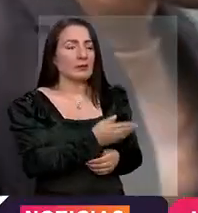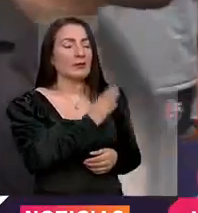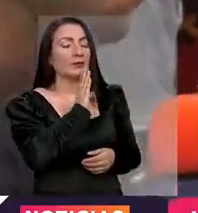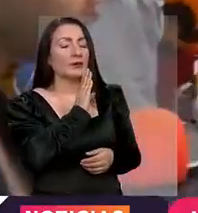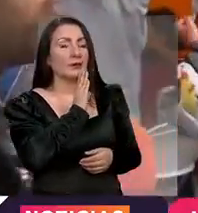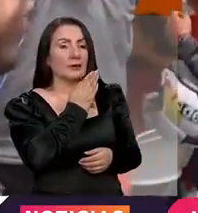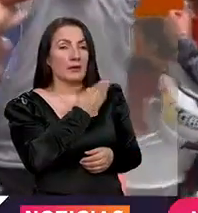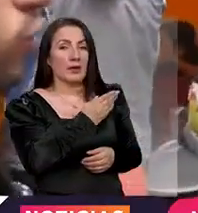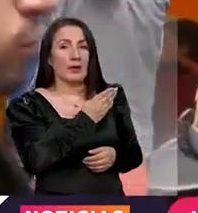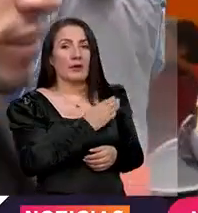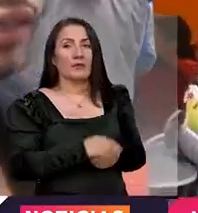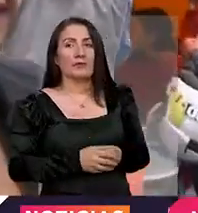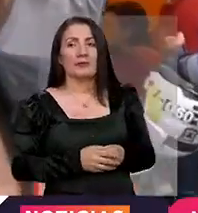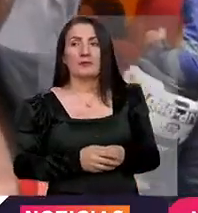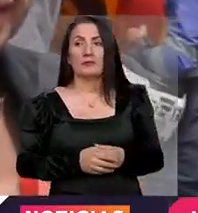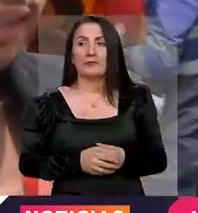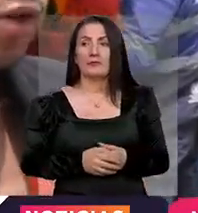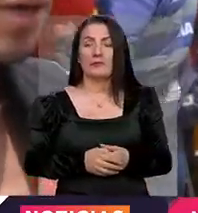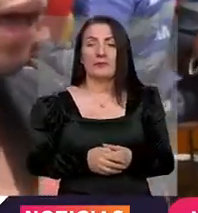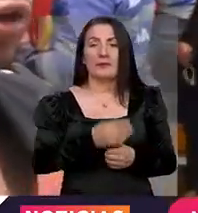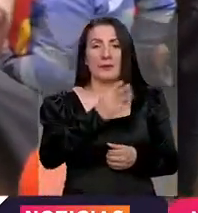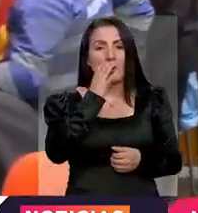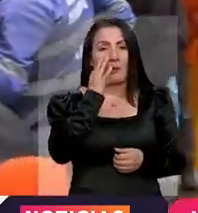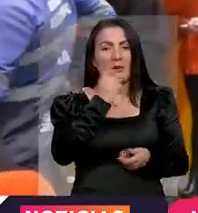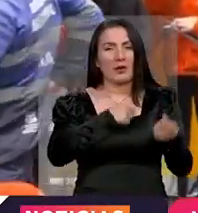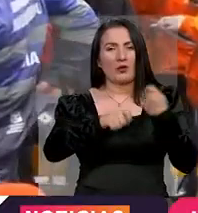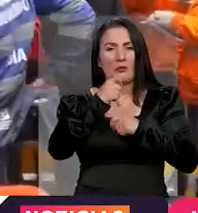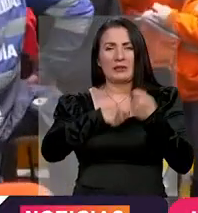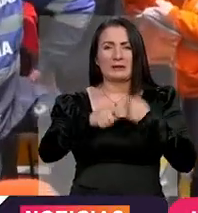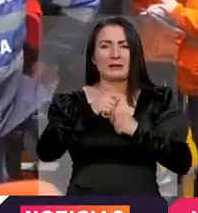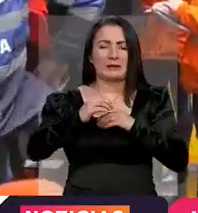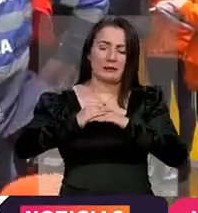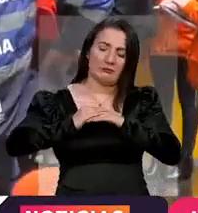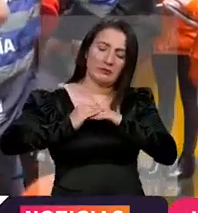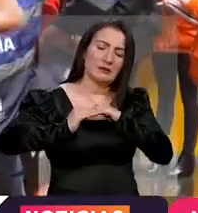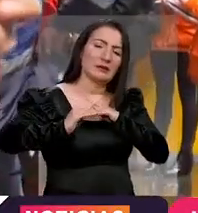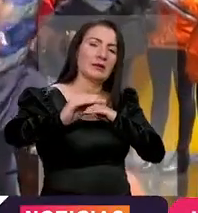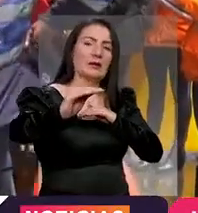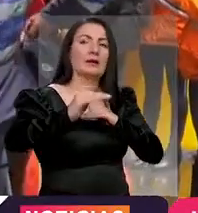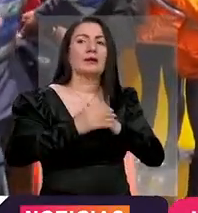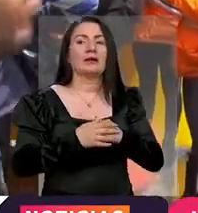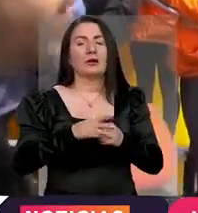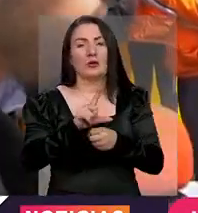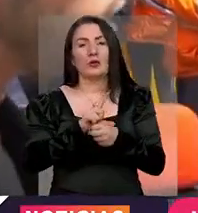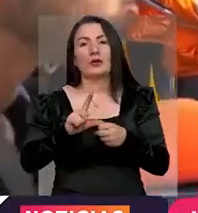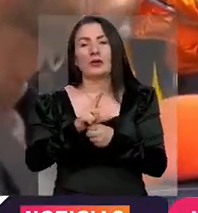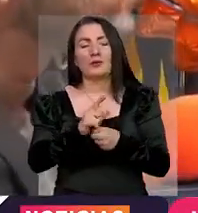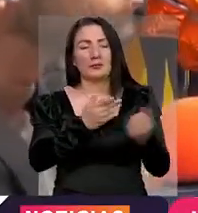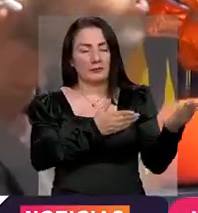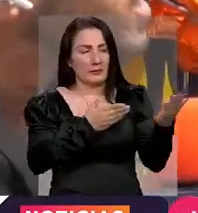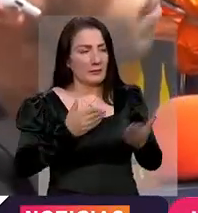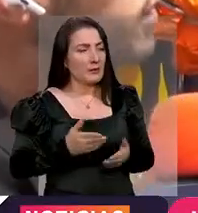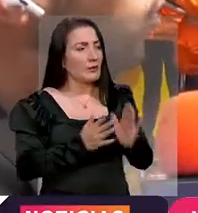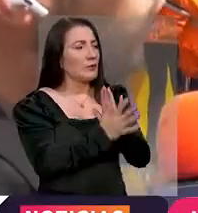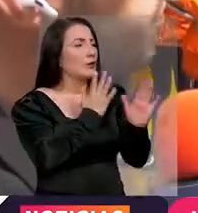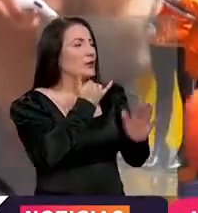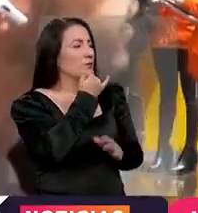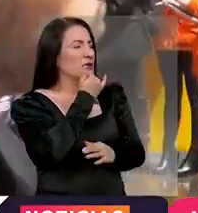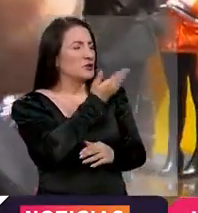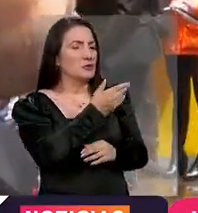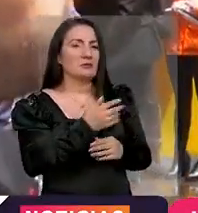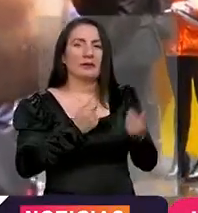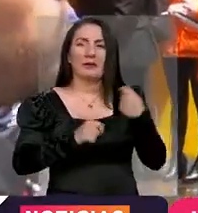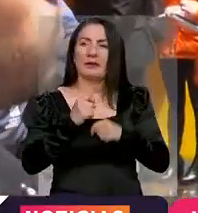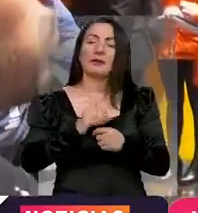momento con uno de los comerciantes que están ubicados en esta zona de esta localidad. Bienvenido y cuéntenos, ¿qué ha pasado con las